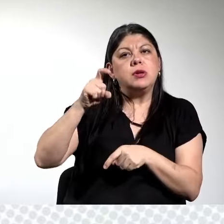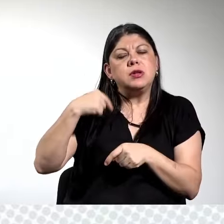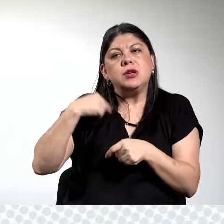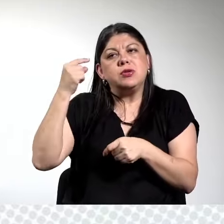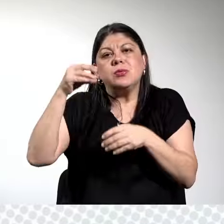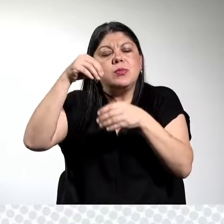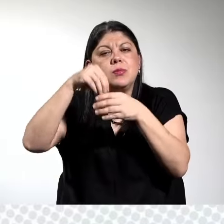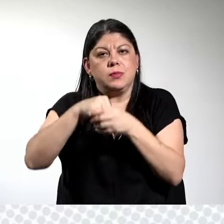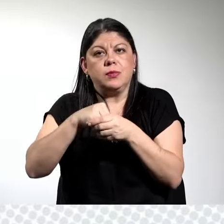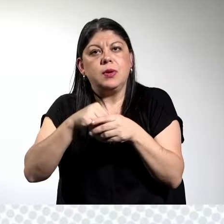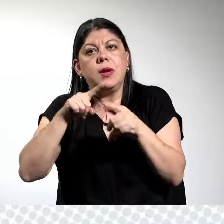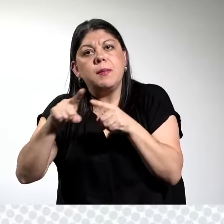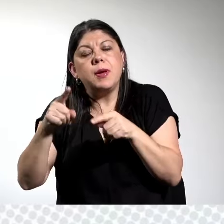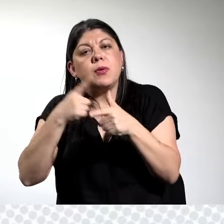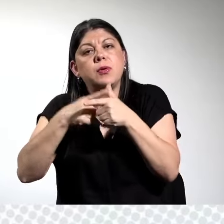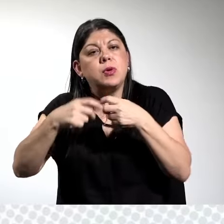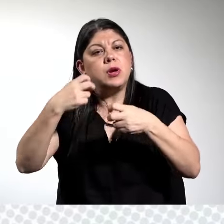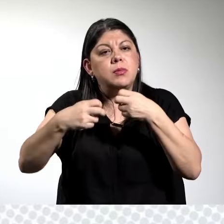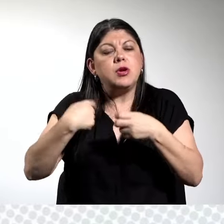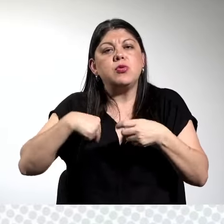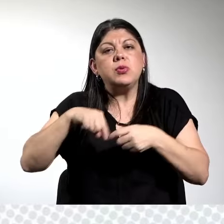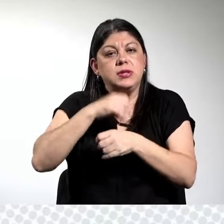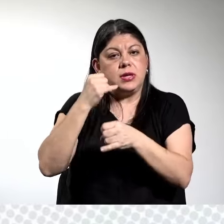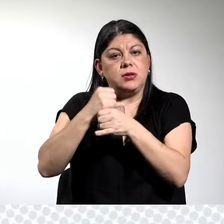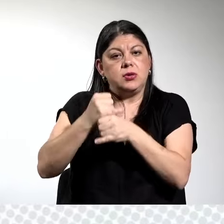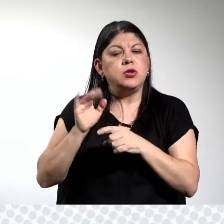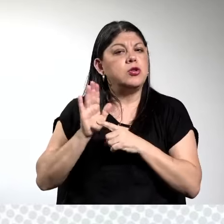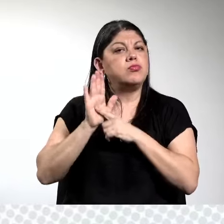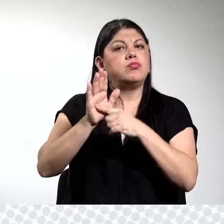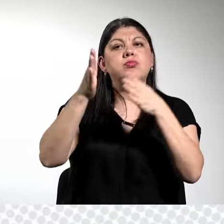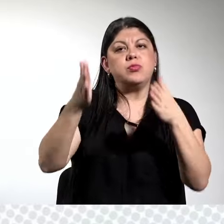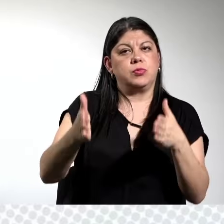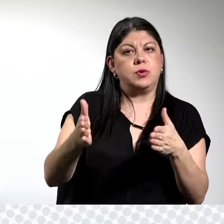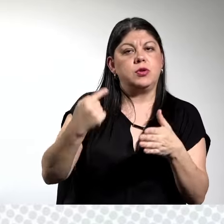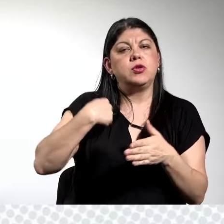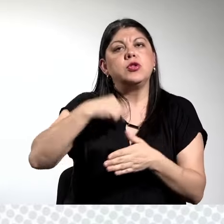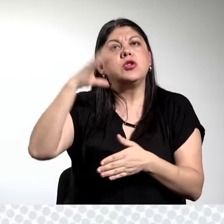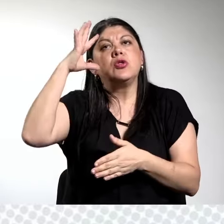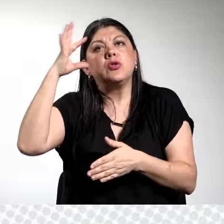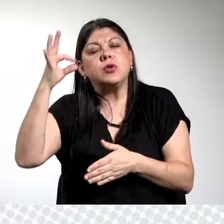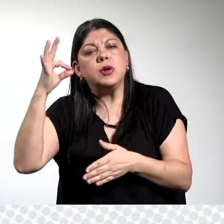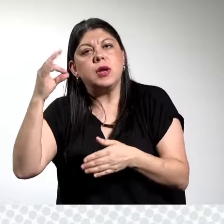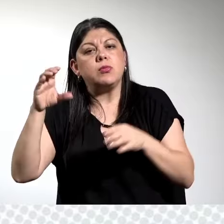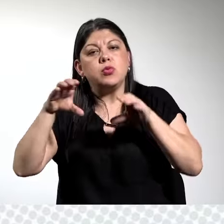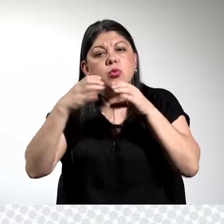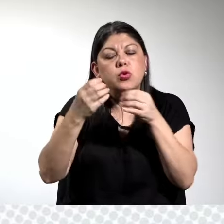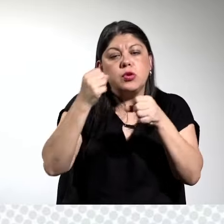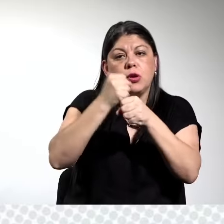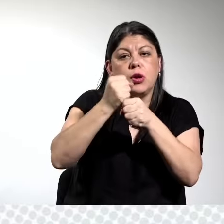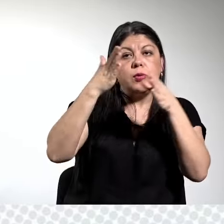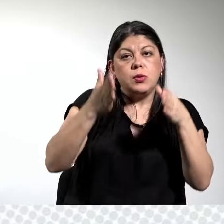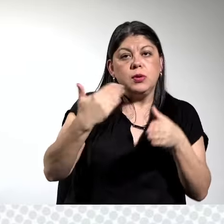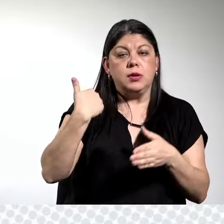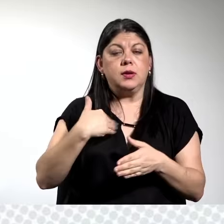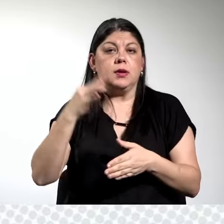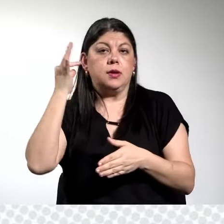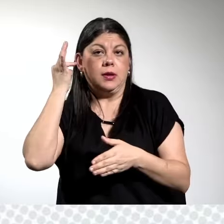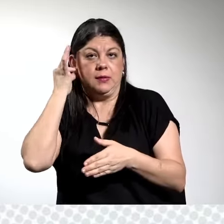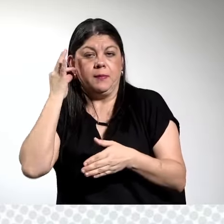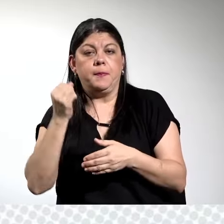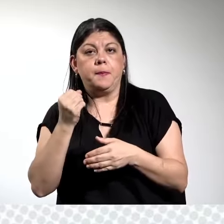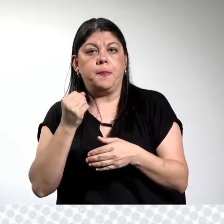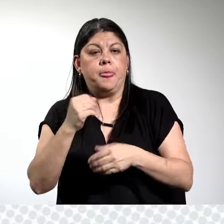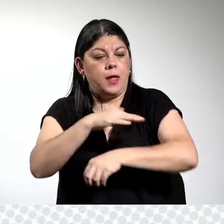parte. El gran problema es que entonces nuestra institucionalidad no les representa. Creemos en que tiene que haber consejos de trabajadores y trabajadoras